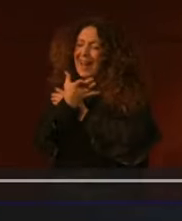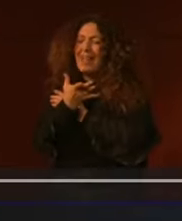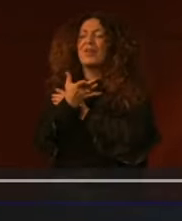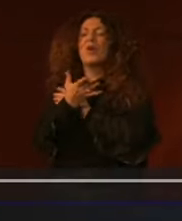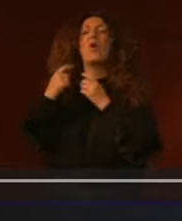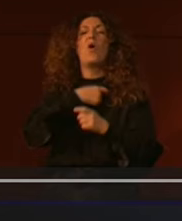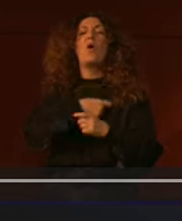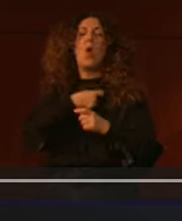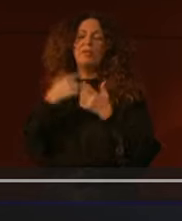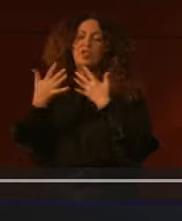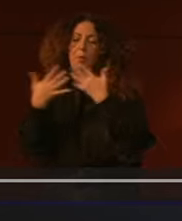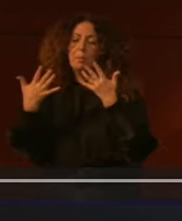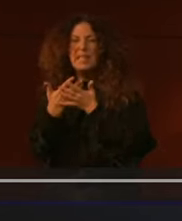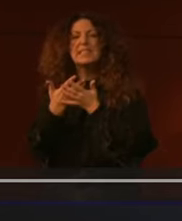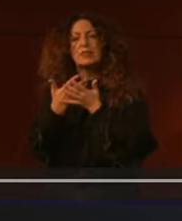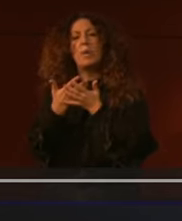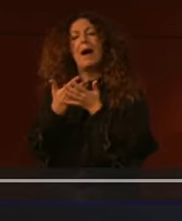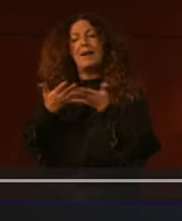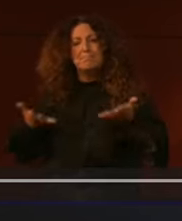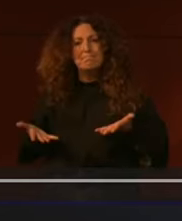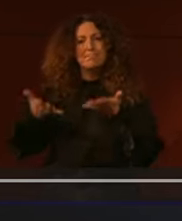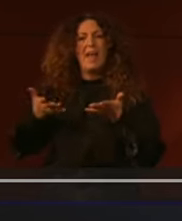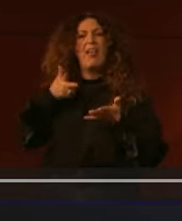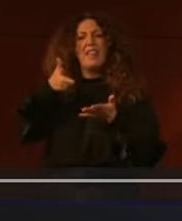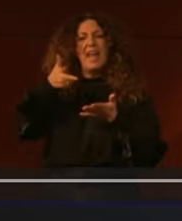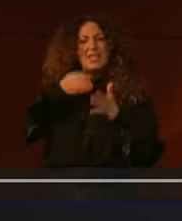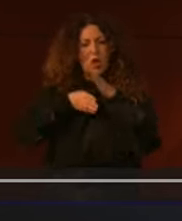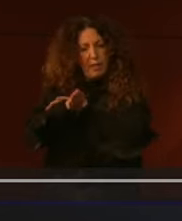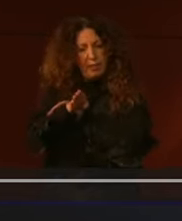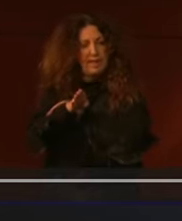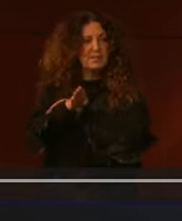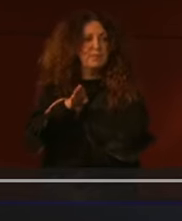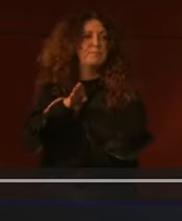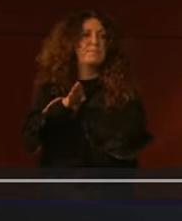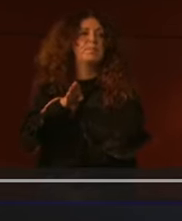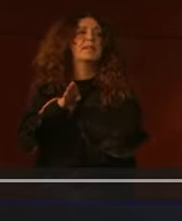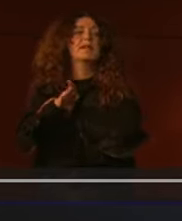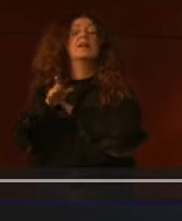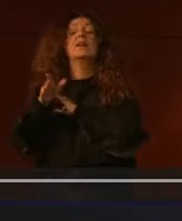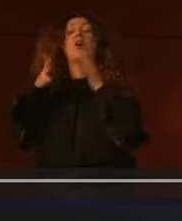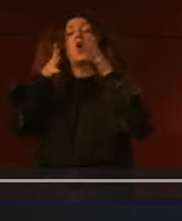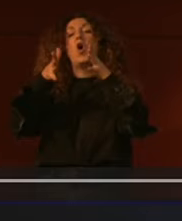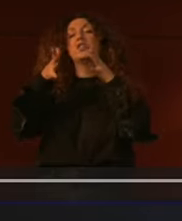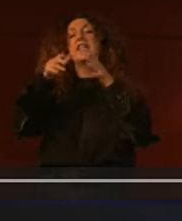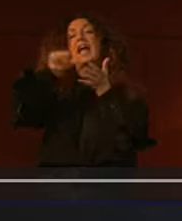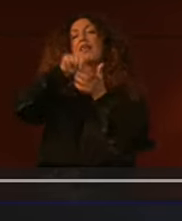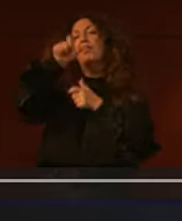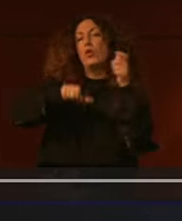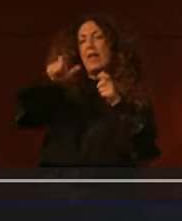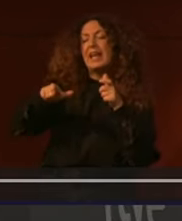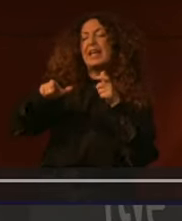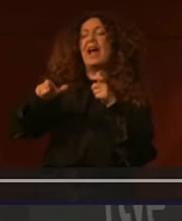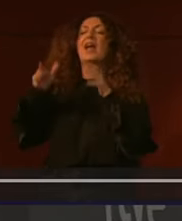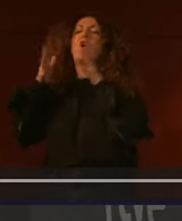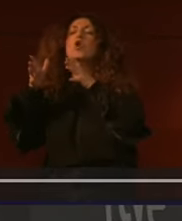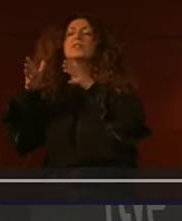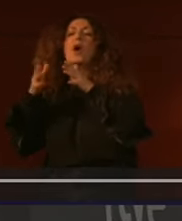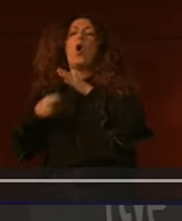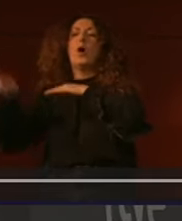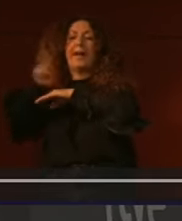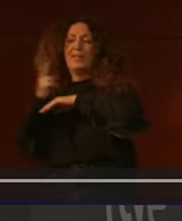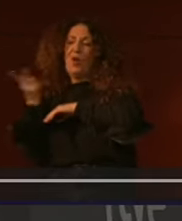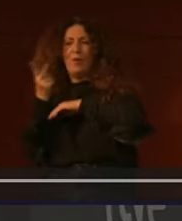impulso del derecho de acceso en la Corporación Valenciana entre el Consejo de la Ciudadanía y el Consejo Rector, lo cual es